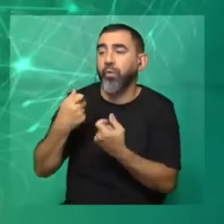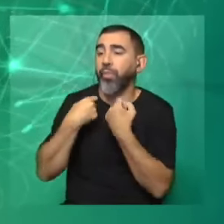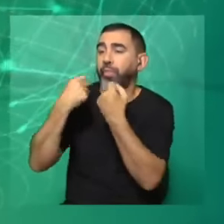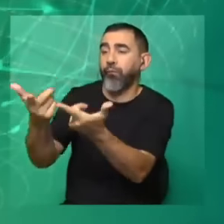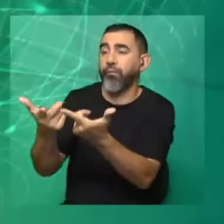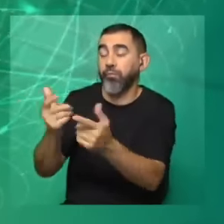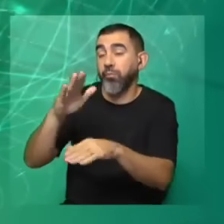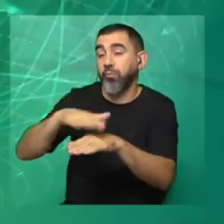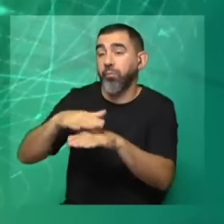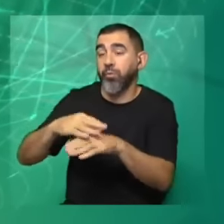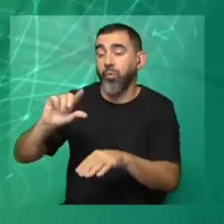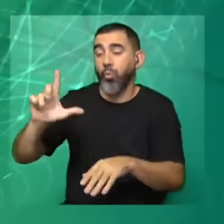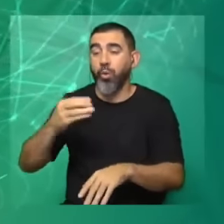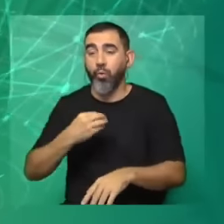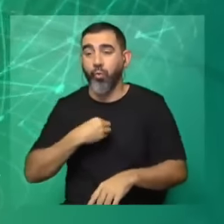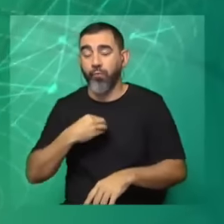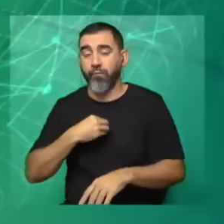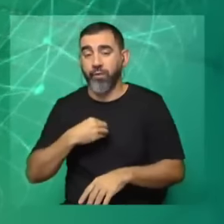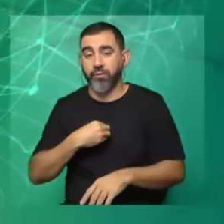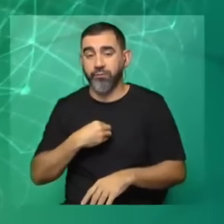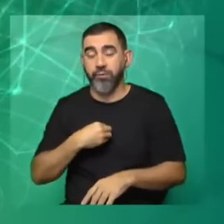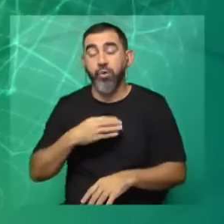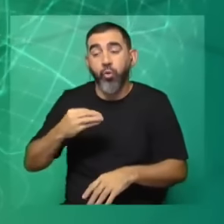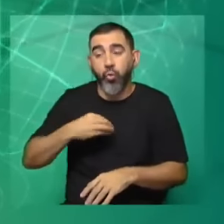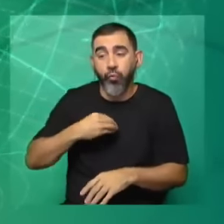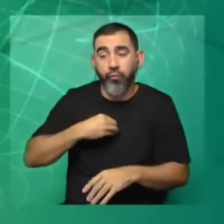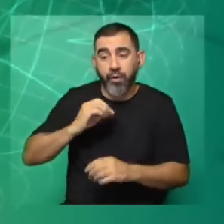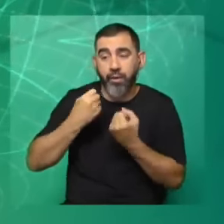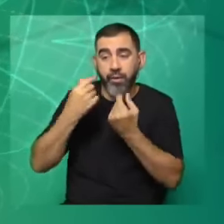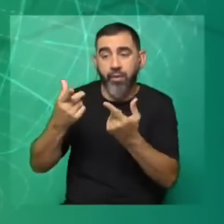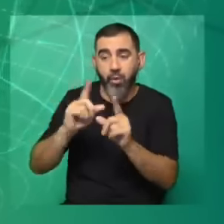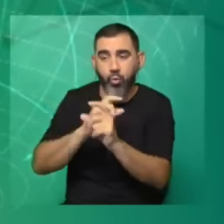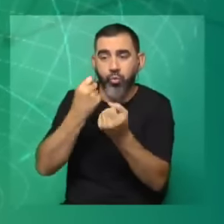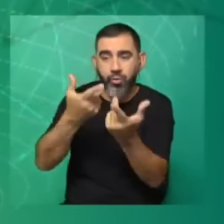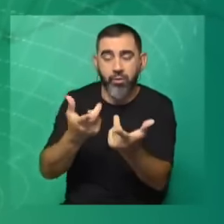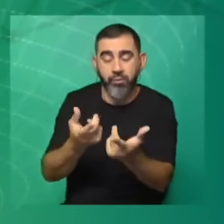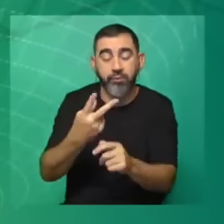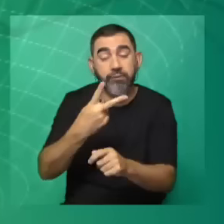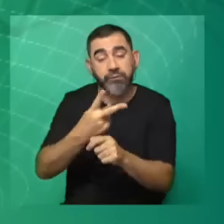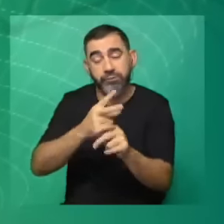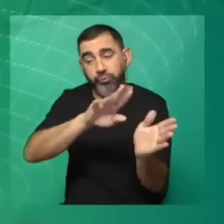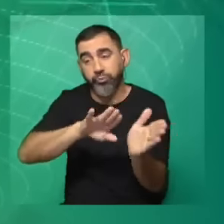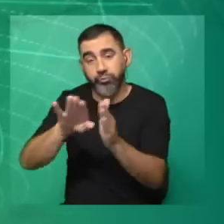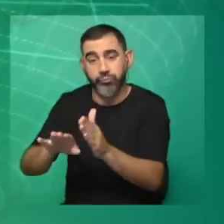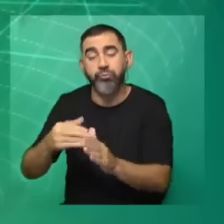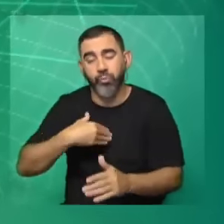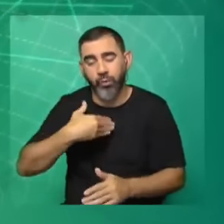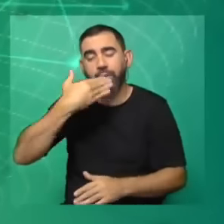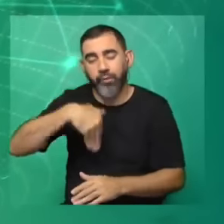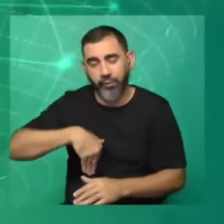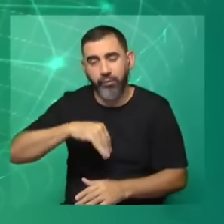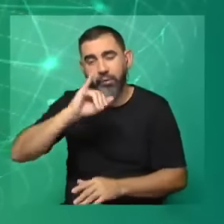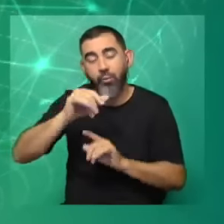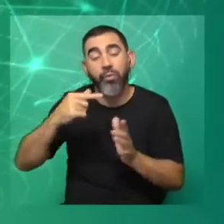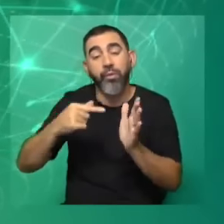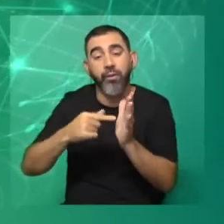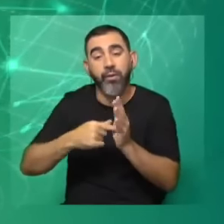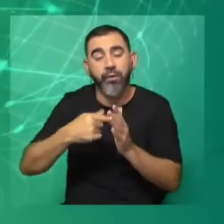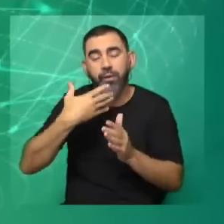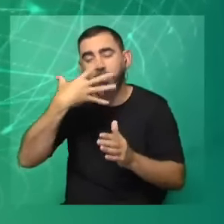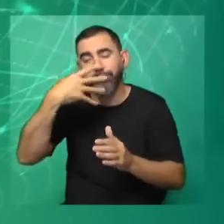decir que en algún momento me perdieron una confianza la confianza se otorga o no se otorga y por en segundo lugar entiendo que haya algún dirigente que no